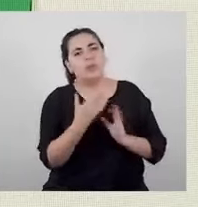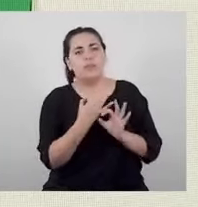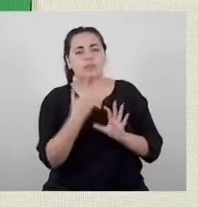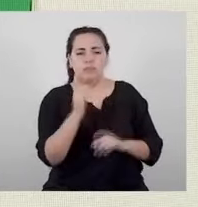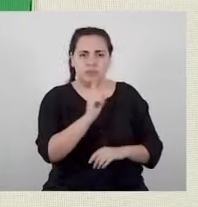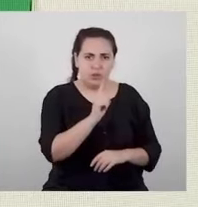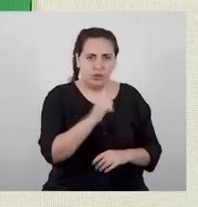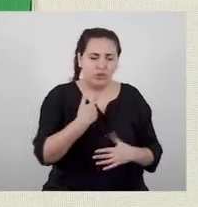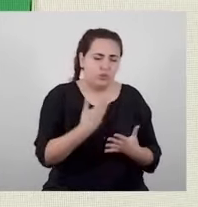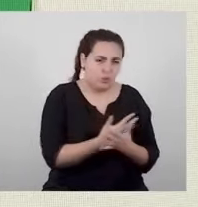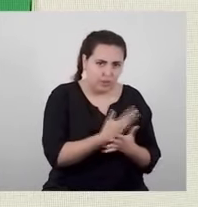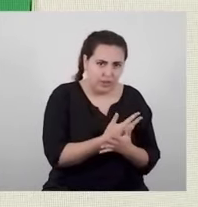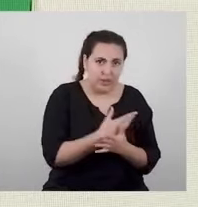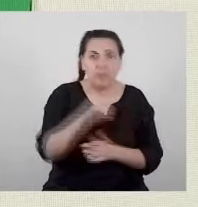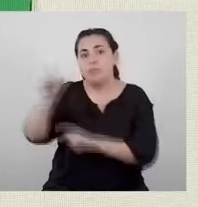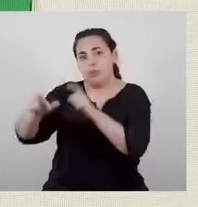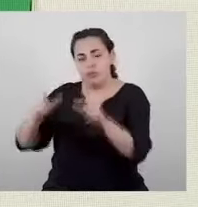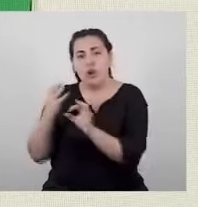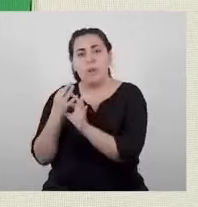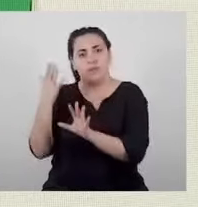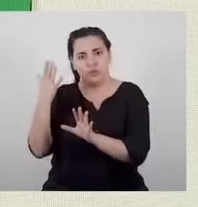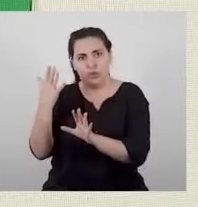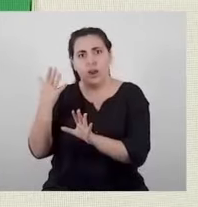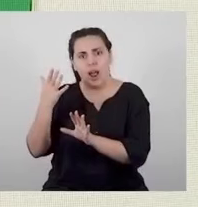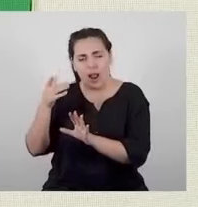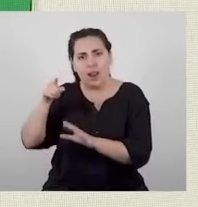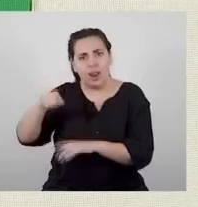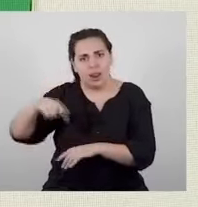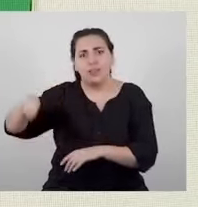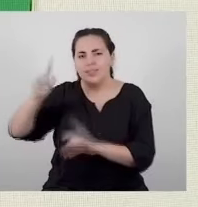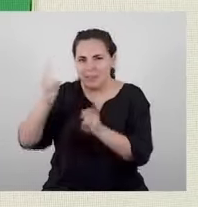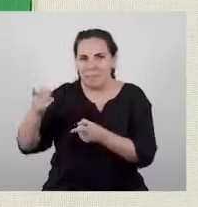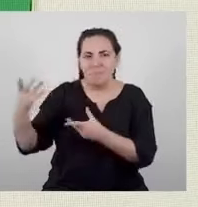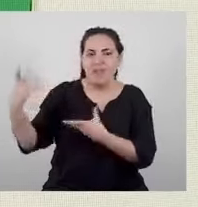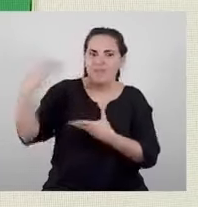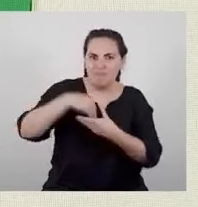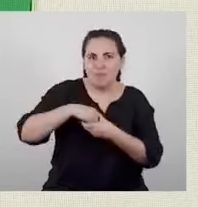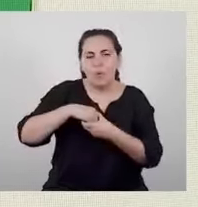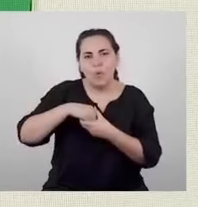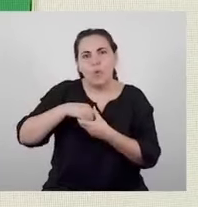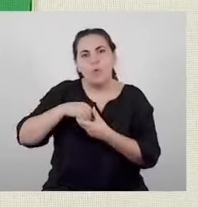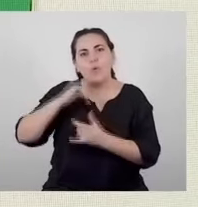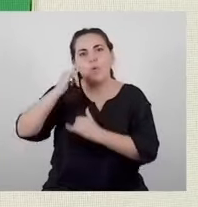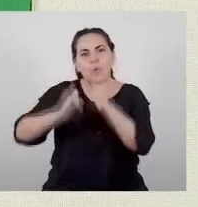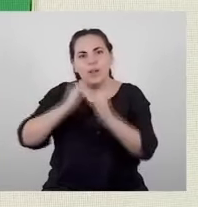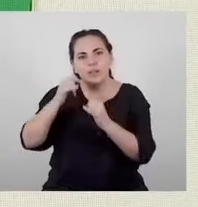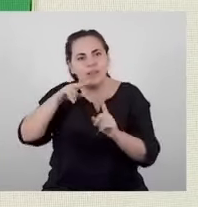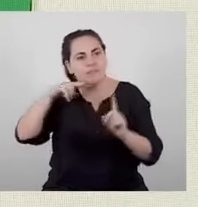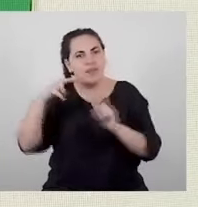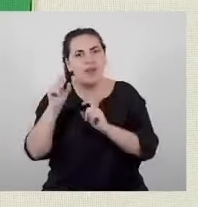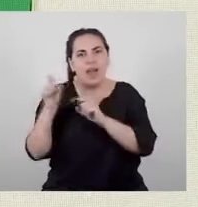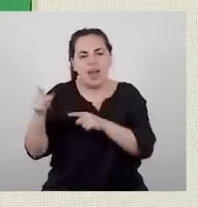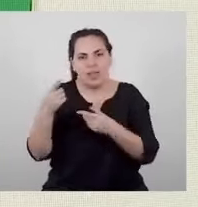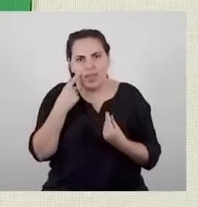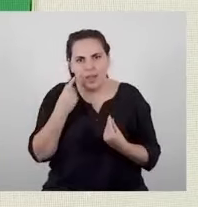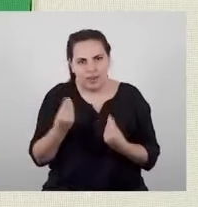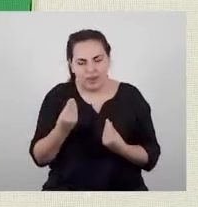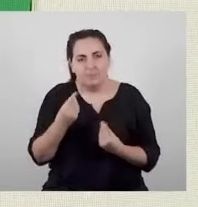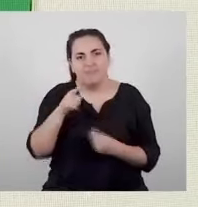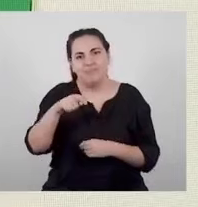sí estudia hay especialistas que también se suman a seres libres y que nos dan otra mirada acerca del asunto vamos a este clip